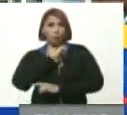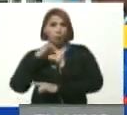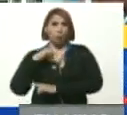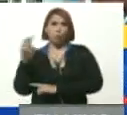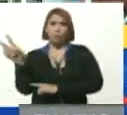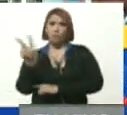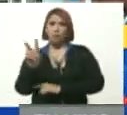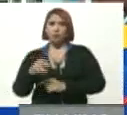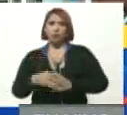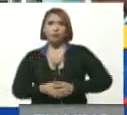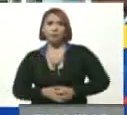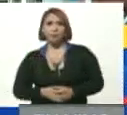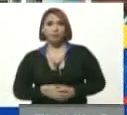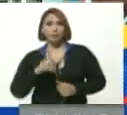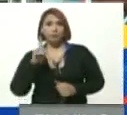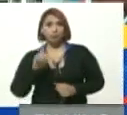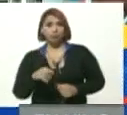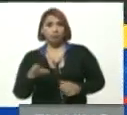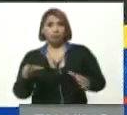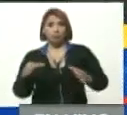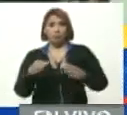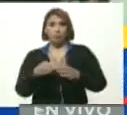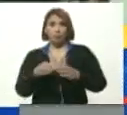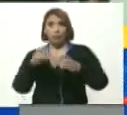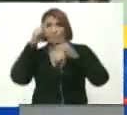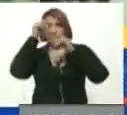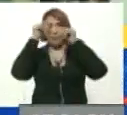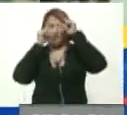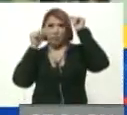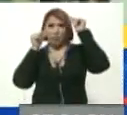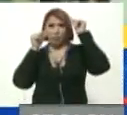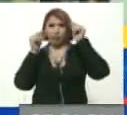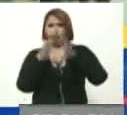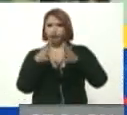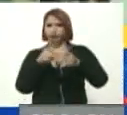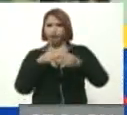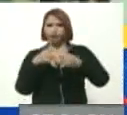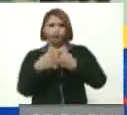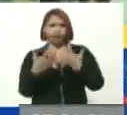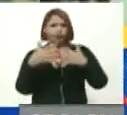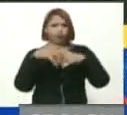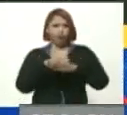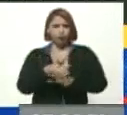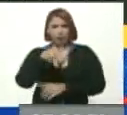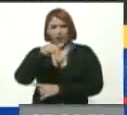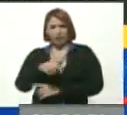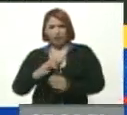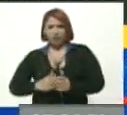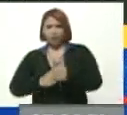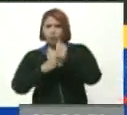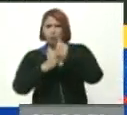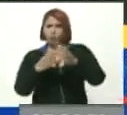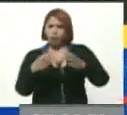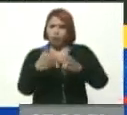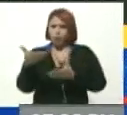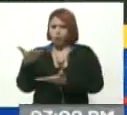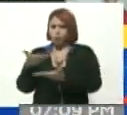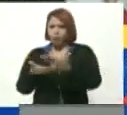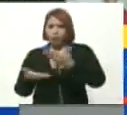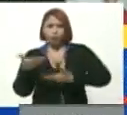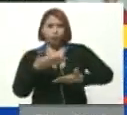Venezuela y del Partido Socialista Unido de Venezuela, Gran Polo Patriótico Unido, así, en liderazgo colectivo,